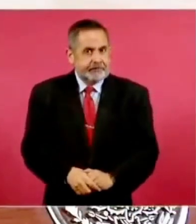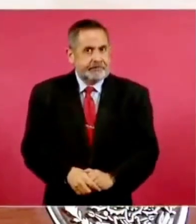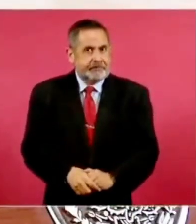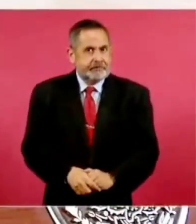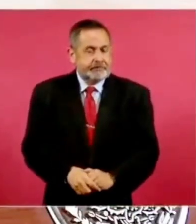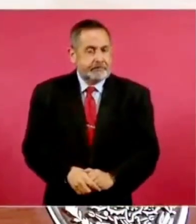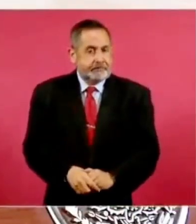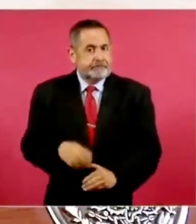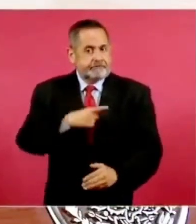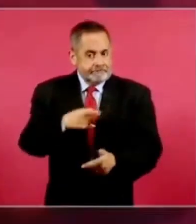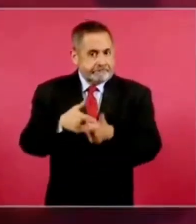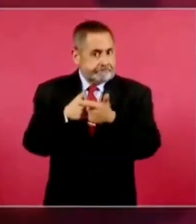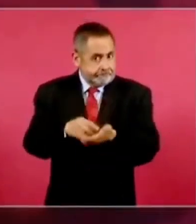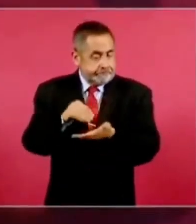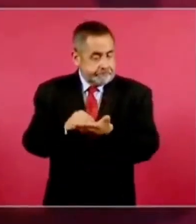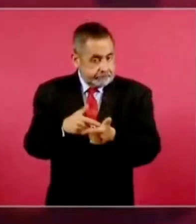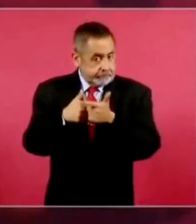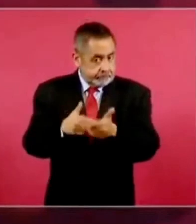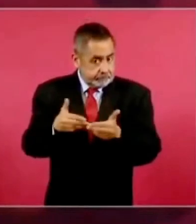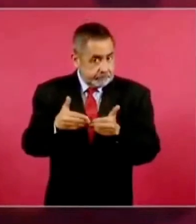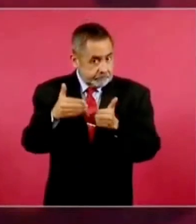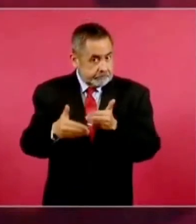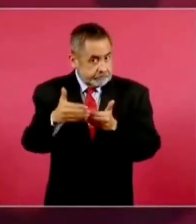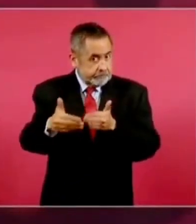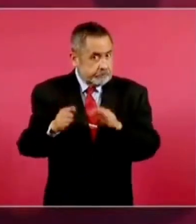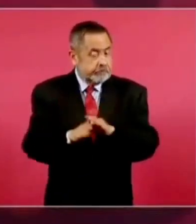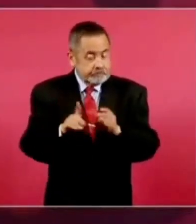Y hay que seguir así.